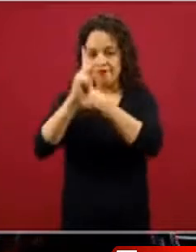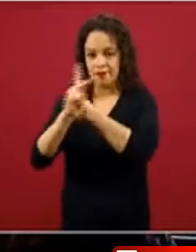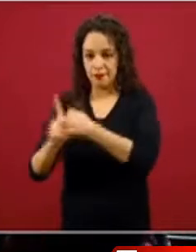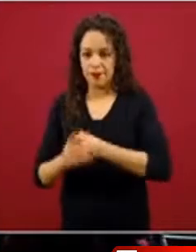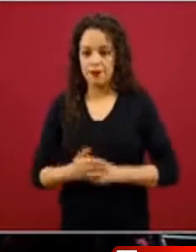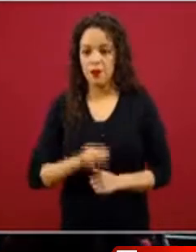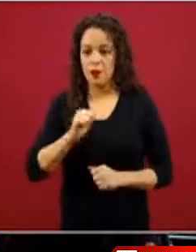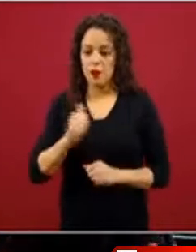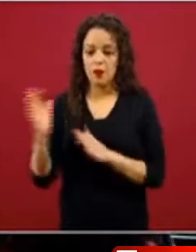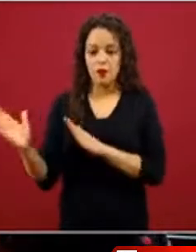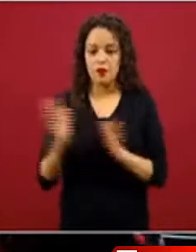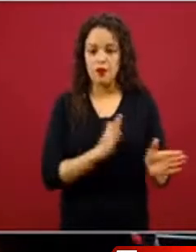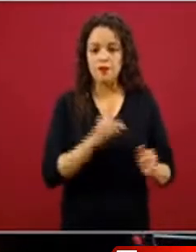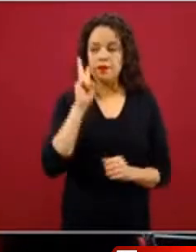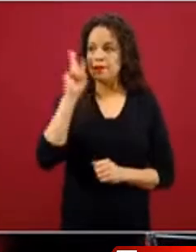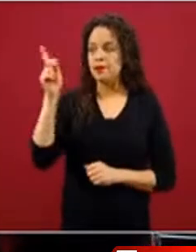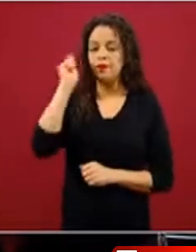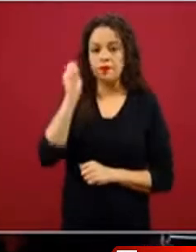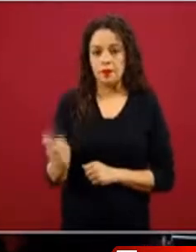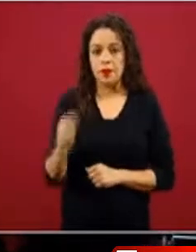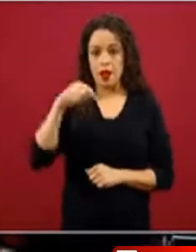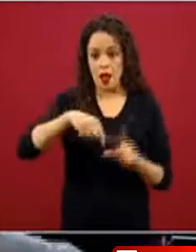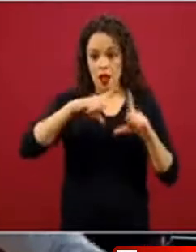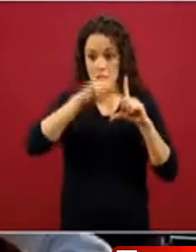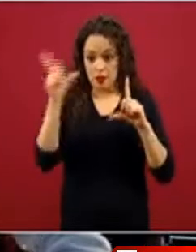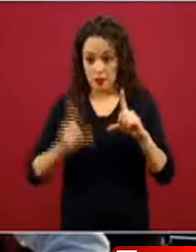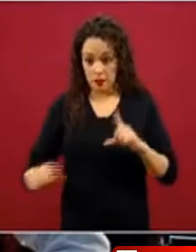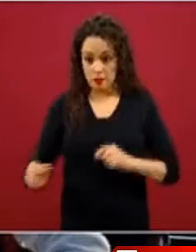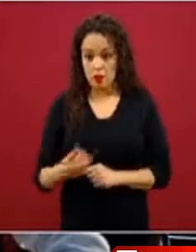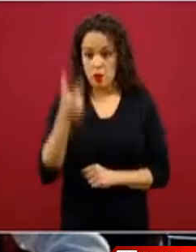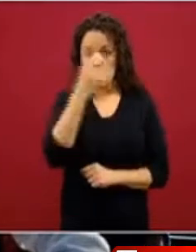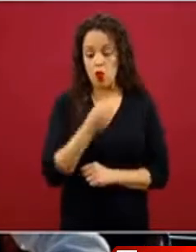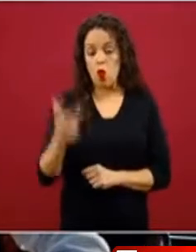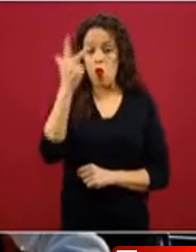para nuestro país. Son